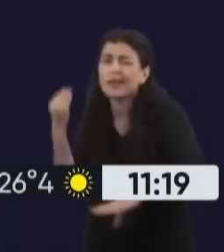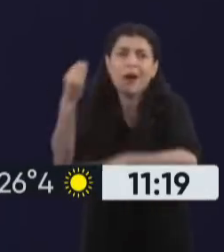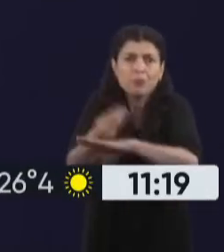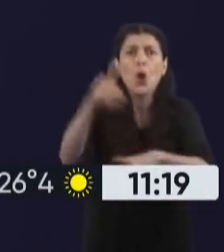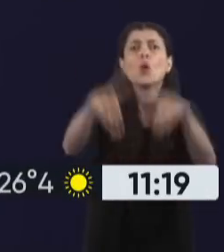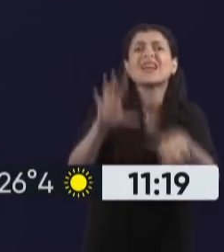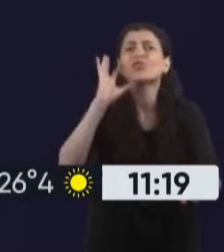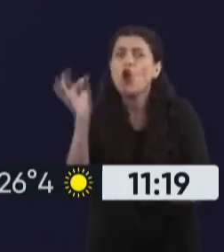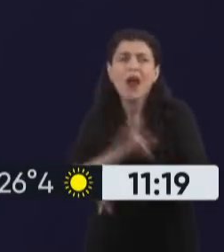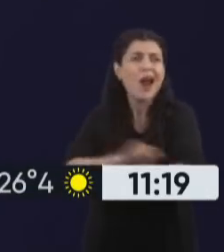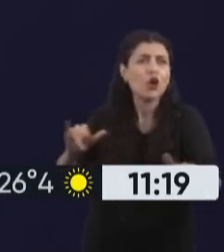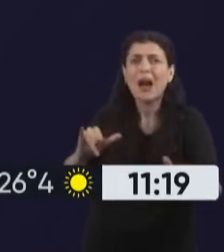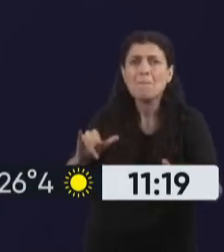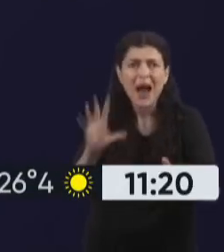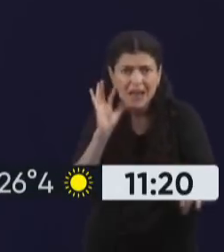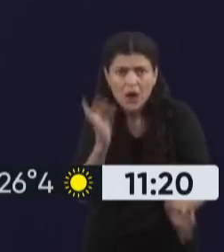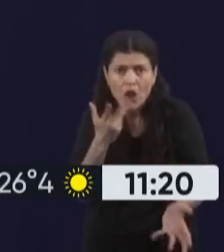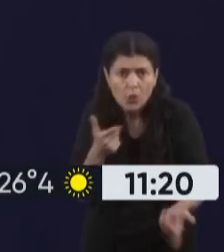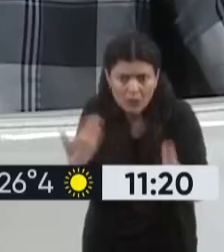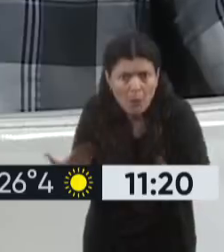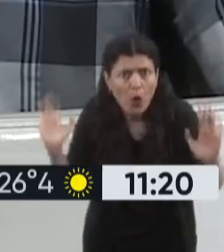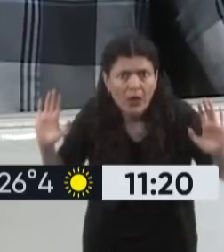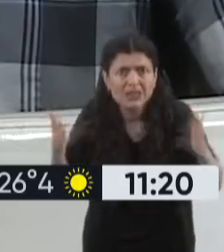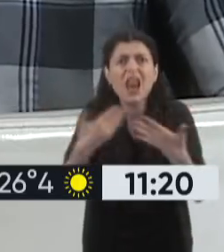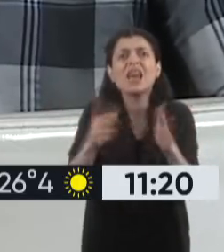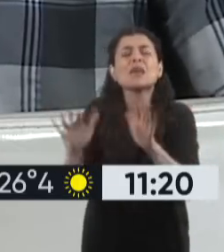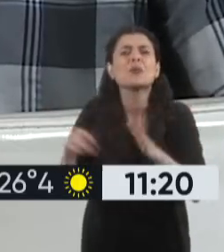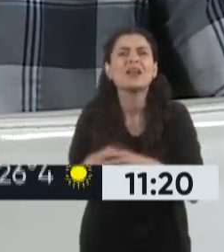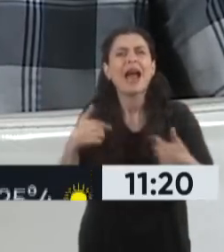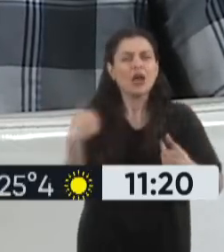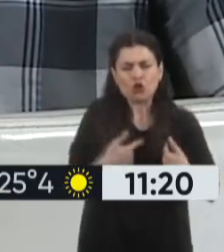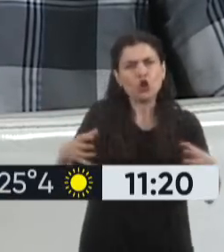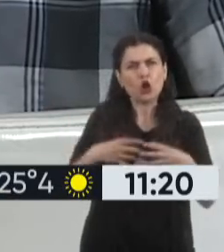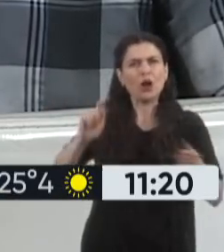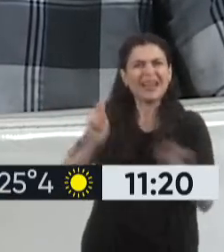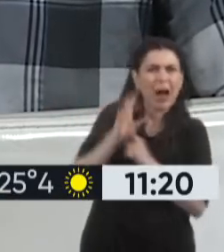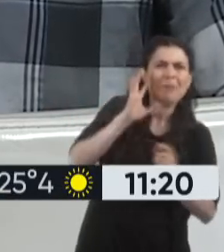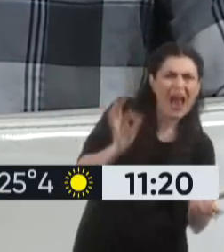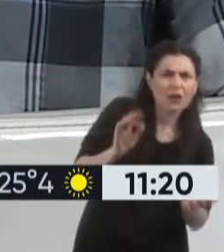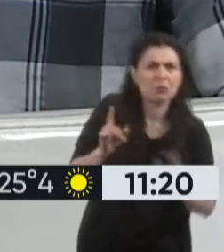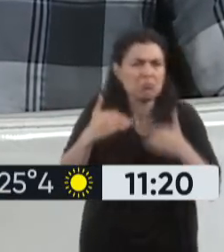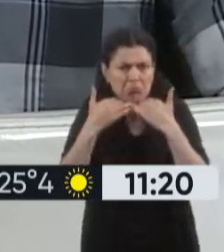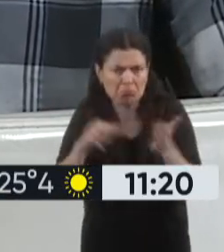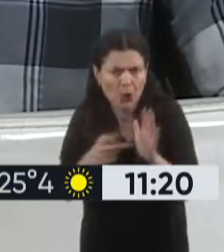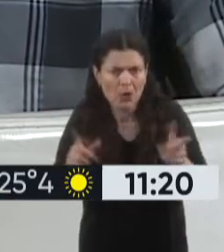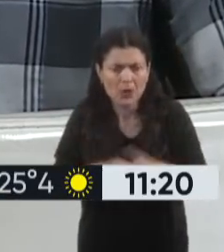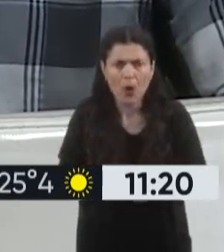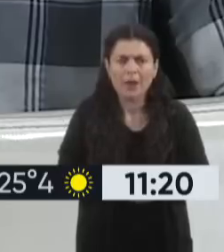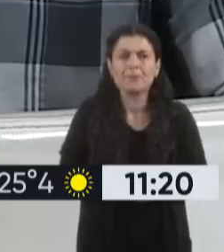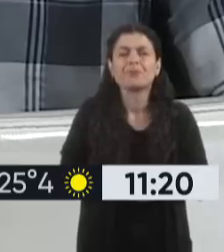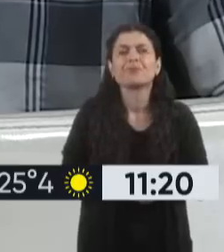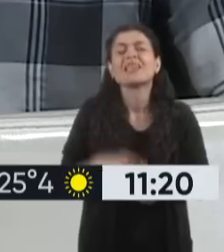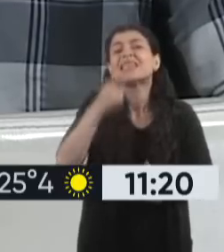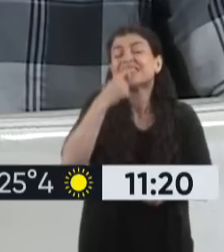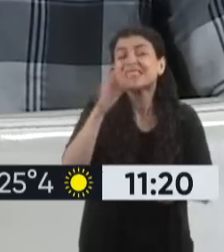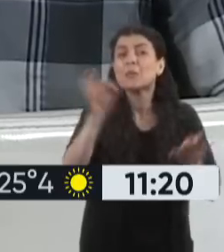hacerlo, lo va a hacer. Digo. Pregunto, Manuel, específicamente, no nos cambia en nada. Si la ley lo permite, si sale ficha limpia, la